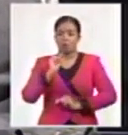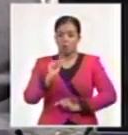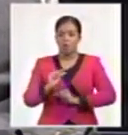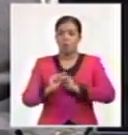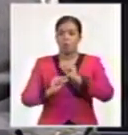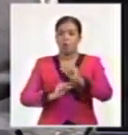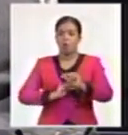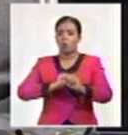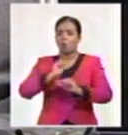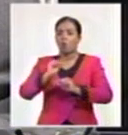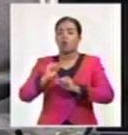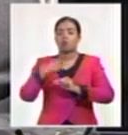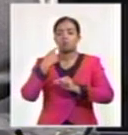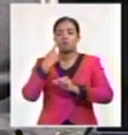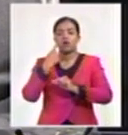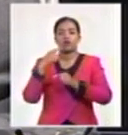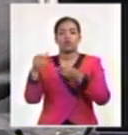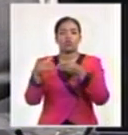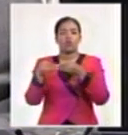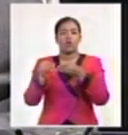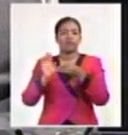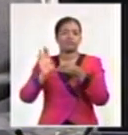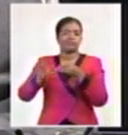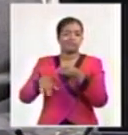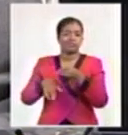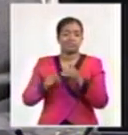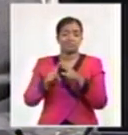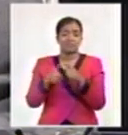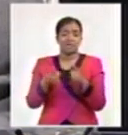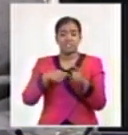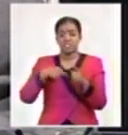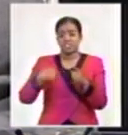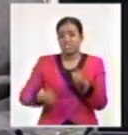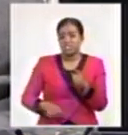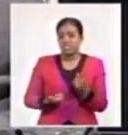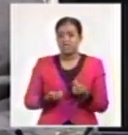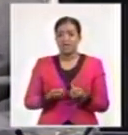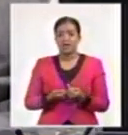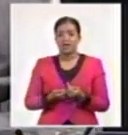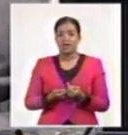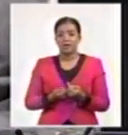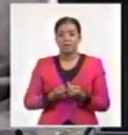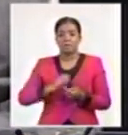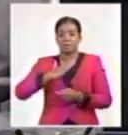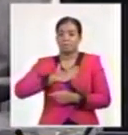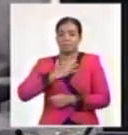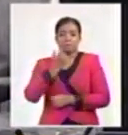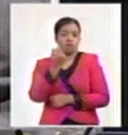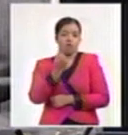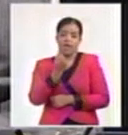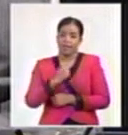por ejemplo, entre China y algunos países, el monto del el volumen